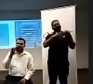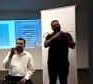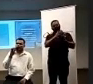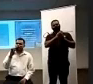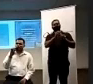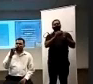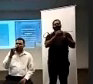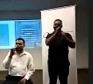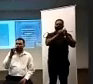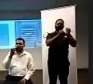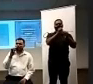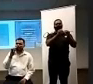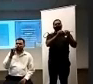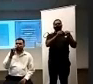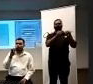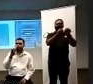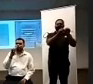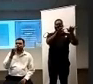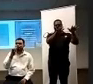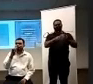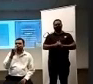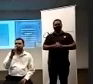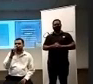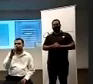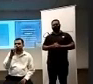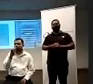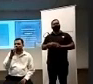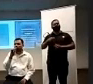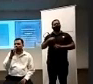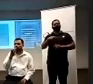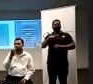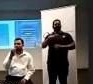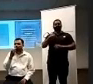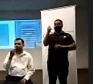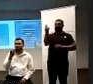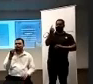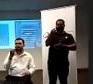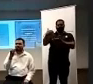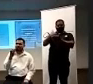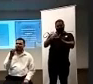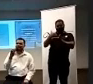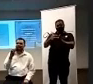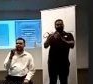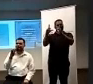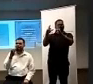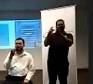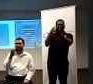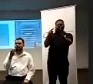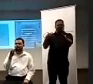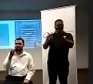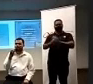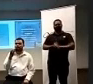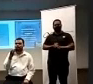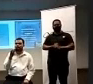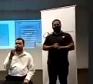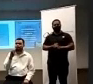que me pueda ayudar a movilizar, me pueda ayudar en el tema fotográfico y todo eso. Entonces, esa persona tenía que estar en contacto